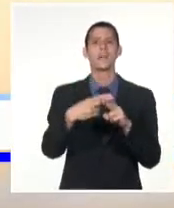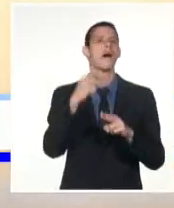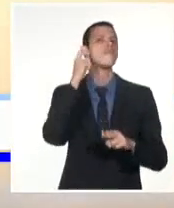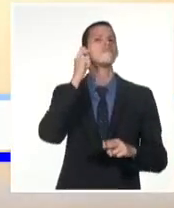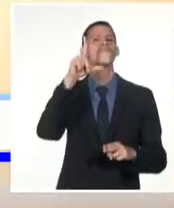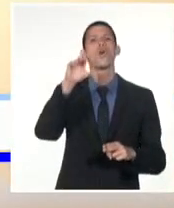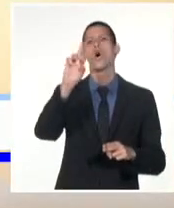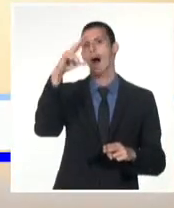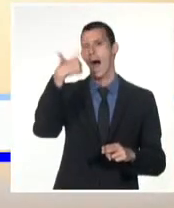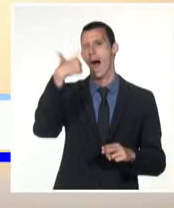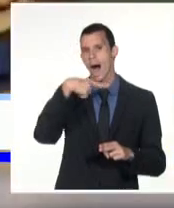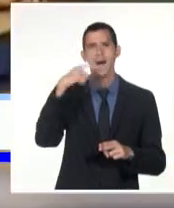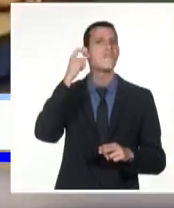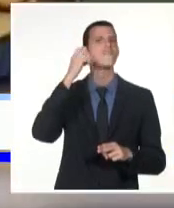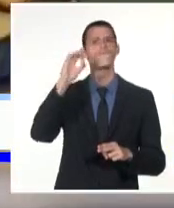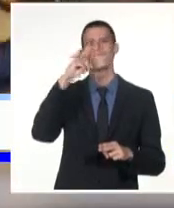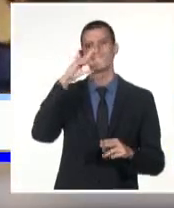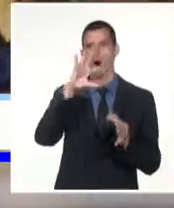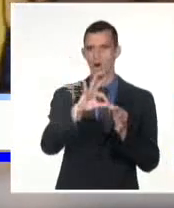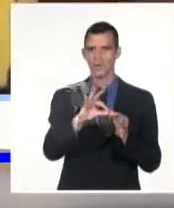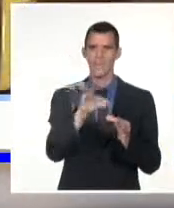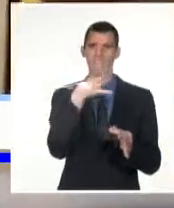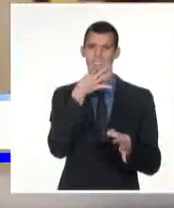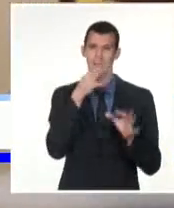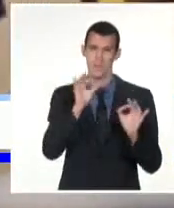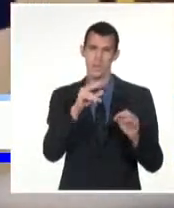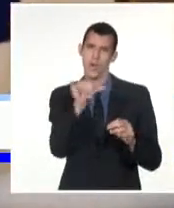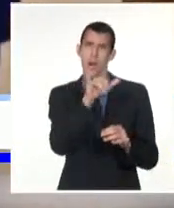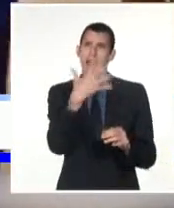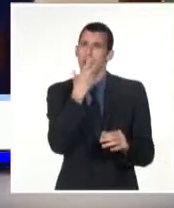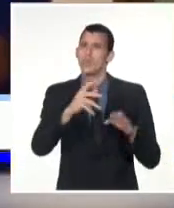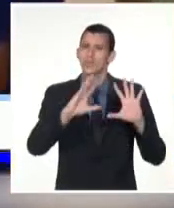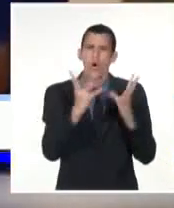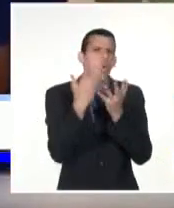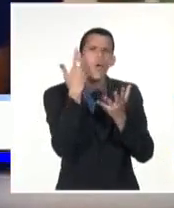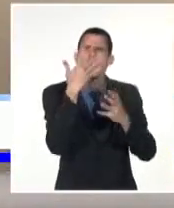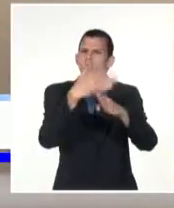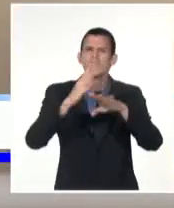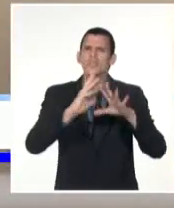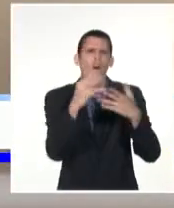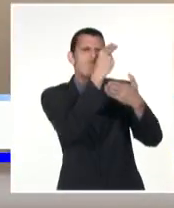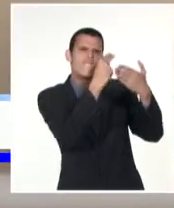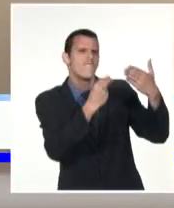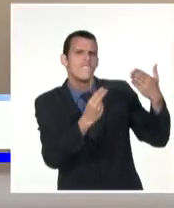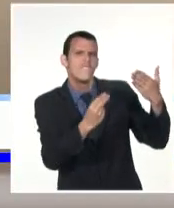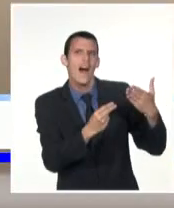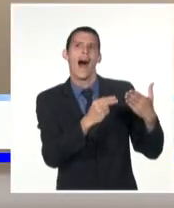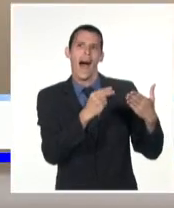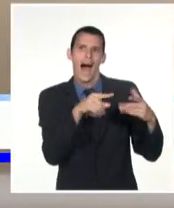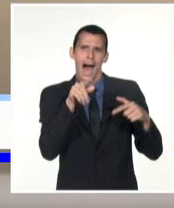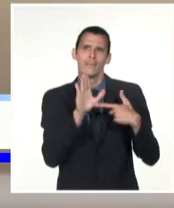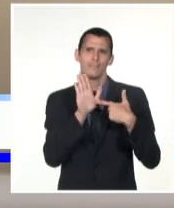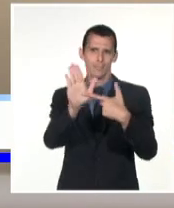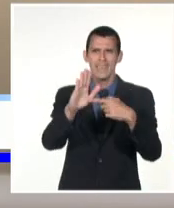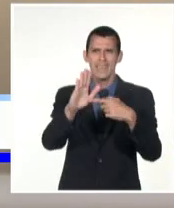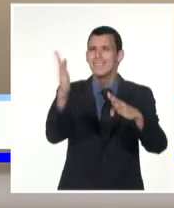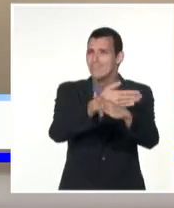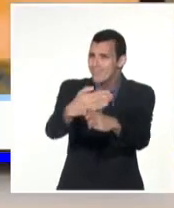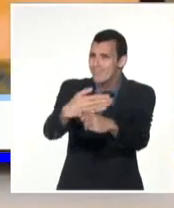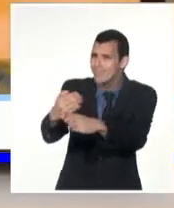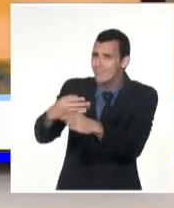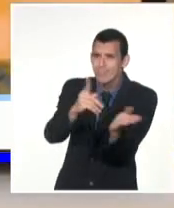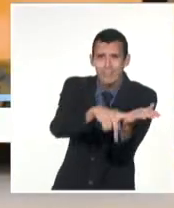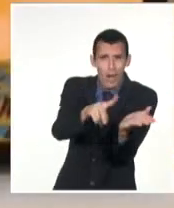China desde 2022 en saludo a los 175 años de la presencia de ciudadanos de ese país en la mayor de las